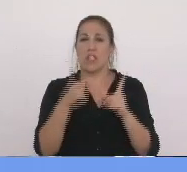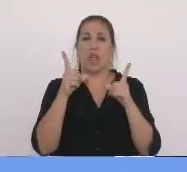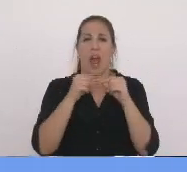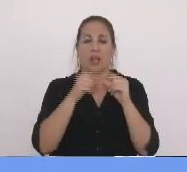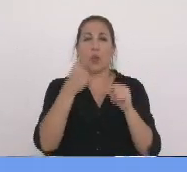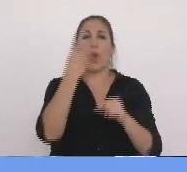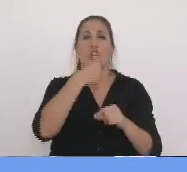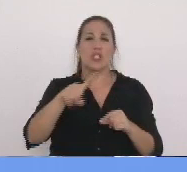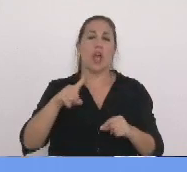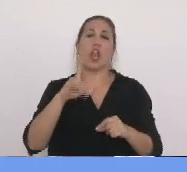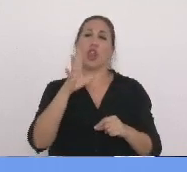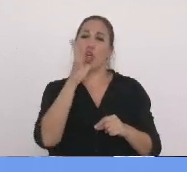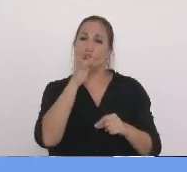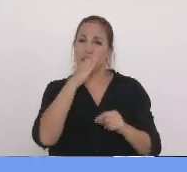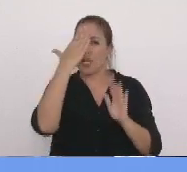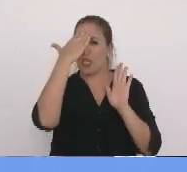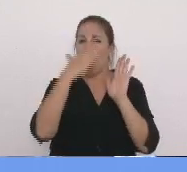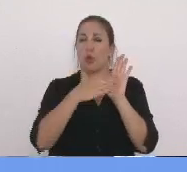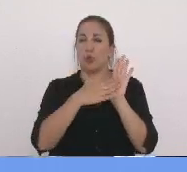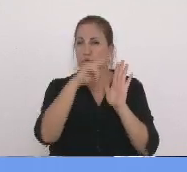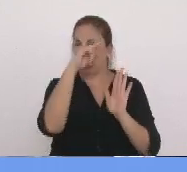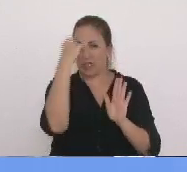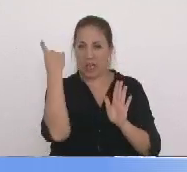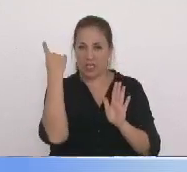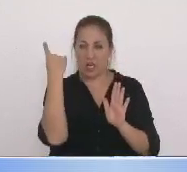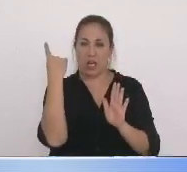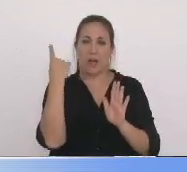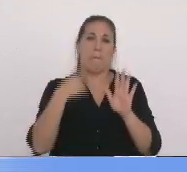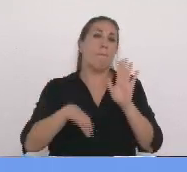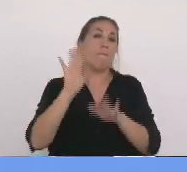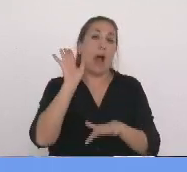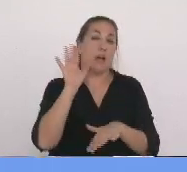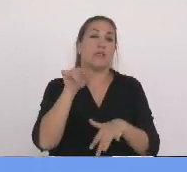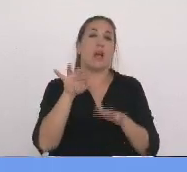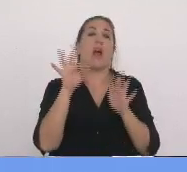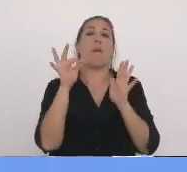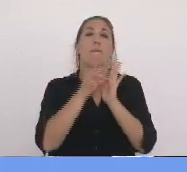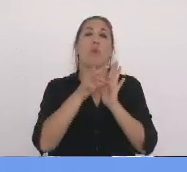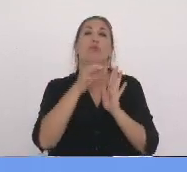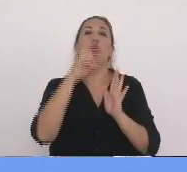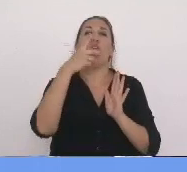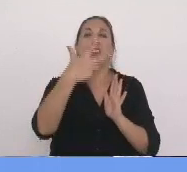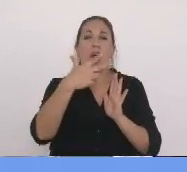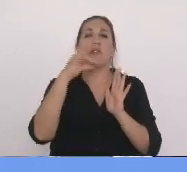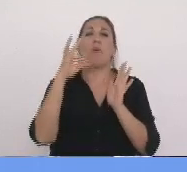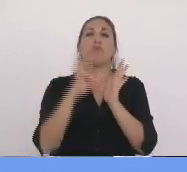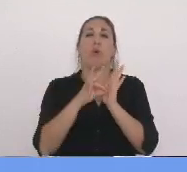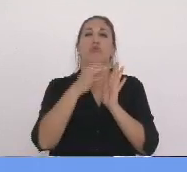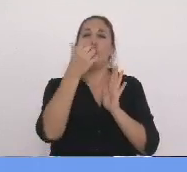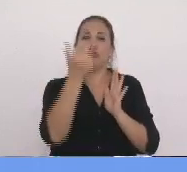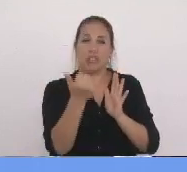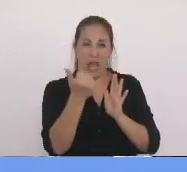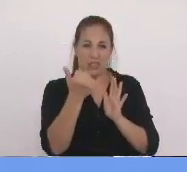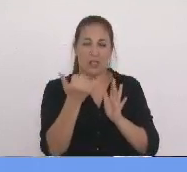de la constitución nacional especialmente los incisos 3 y 6 porque sobre todo